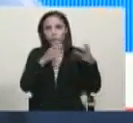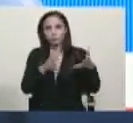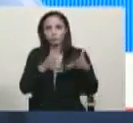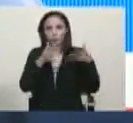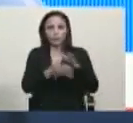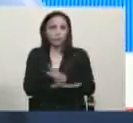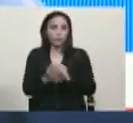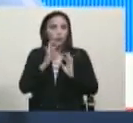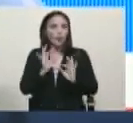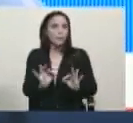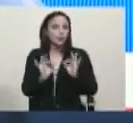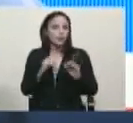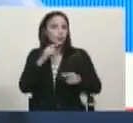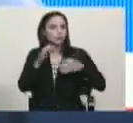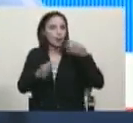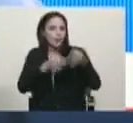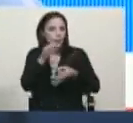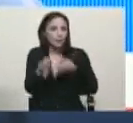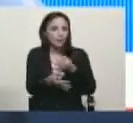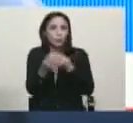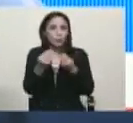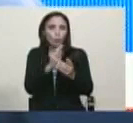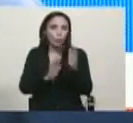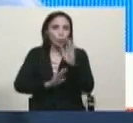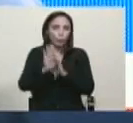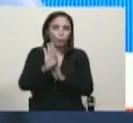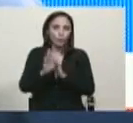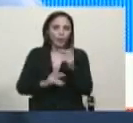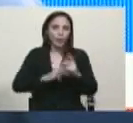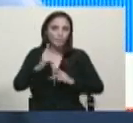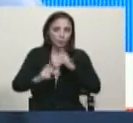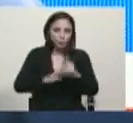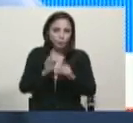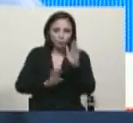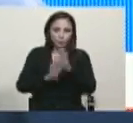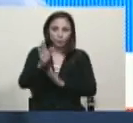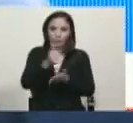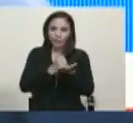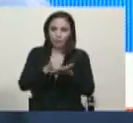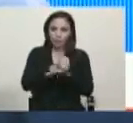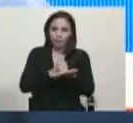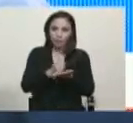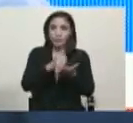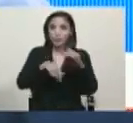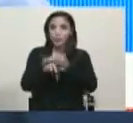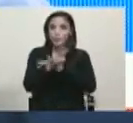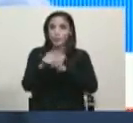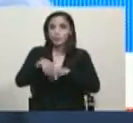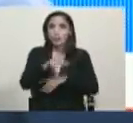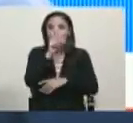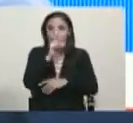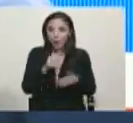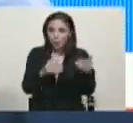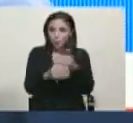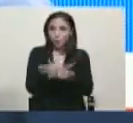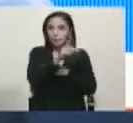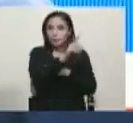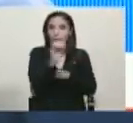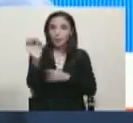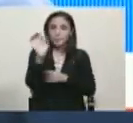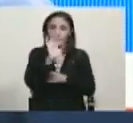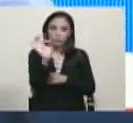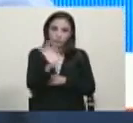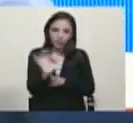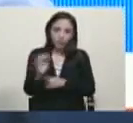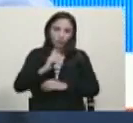orientaciones y precisiones sobre el impulso de la política productiva. Venezuela este año va a lograr